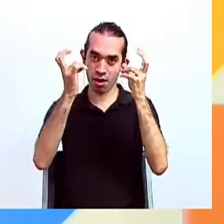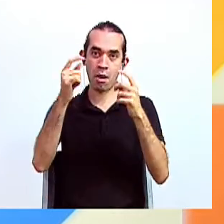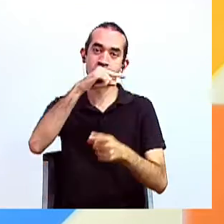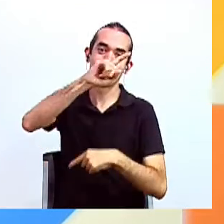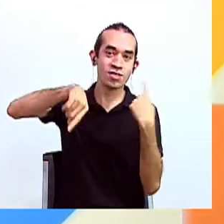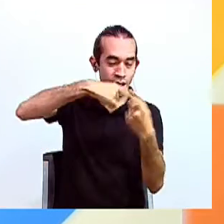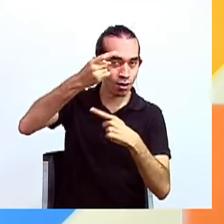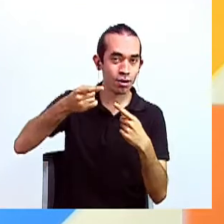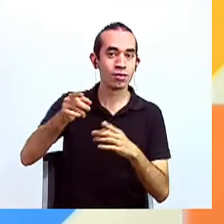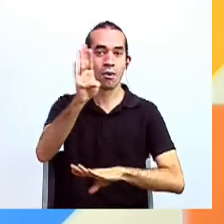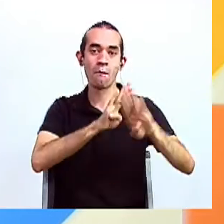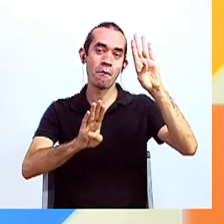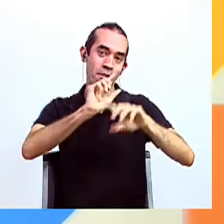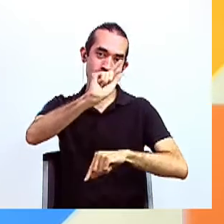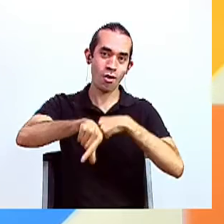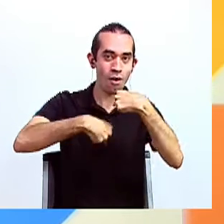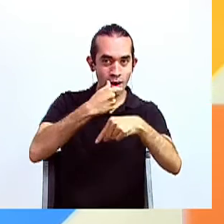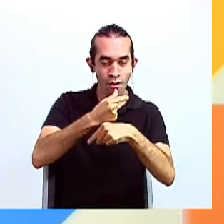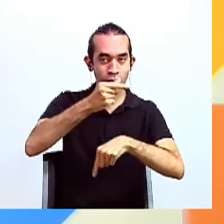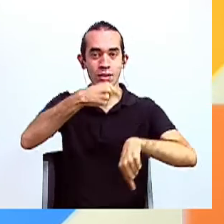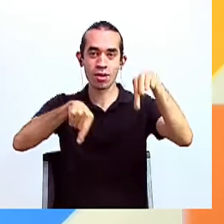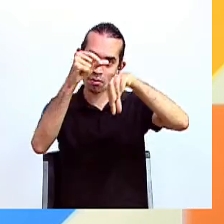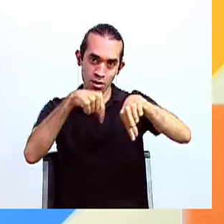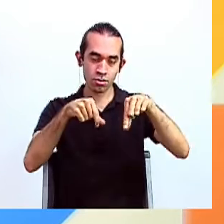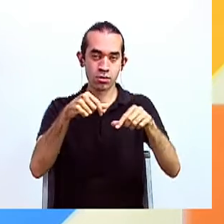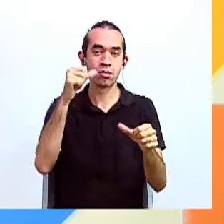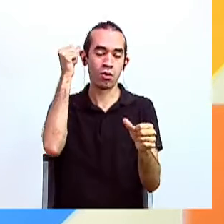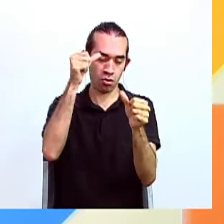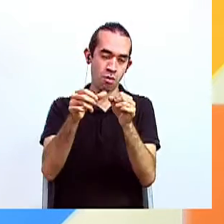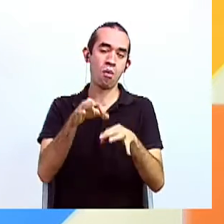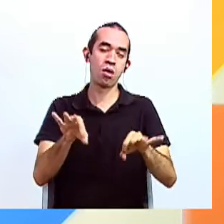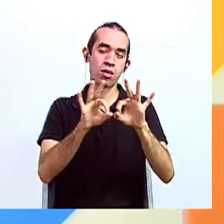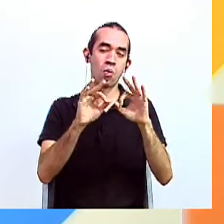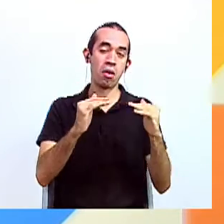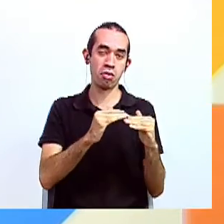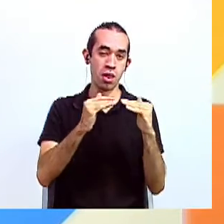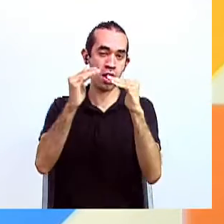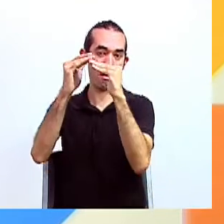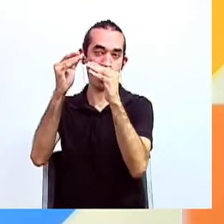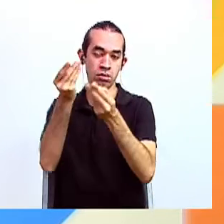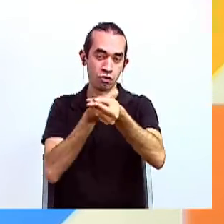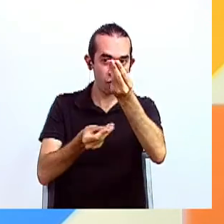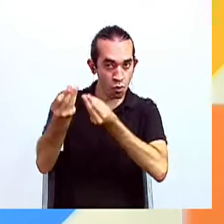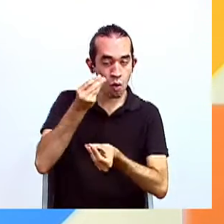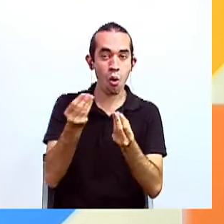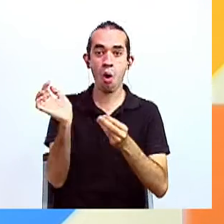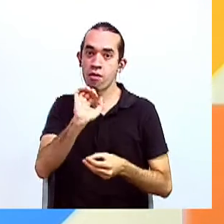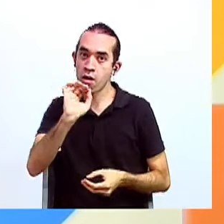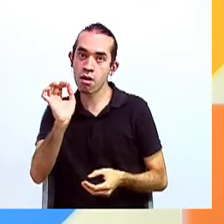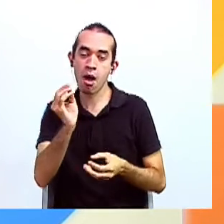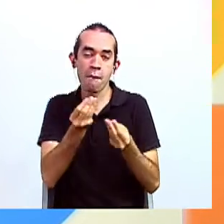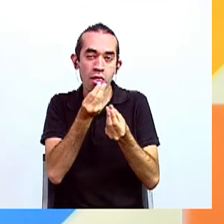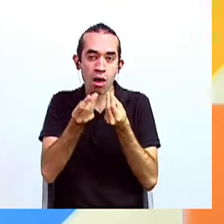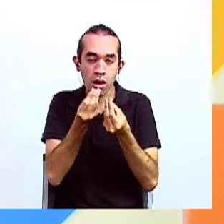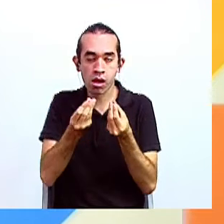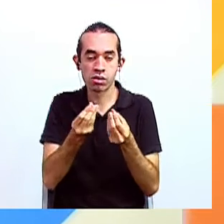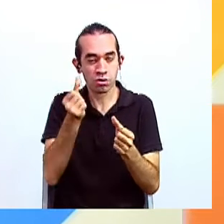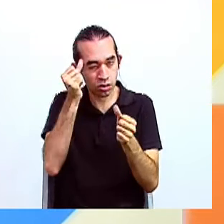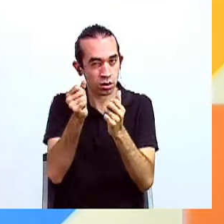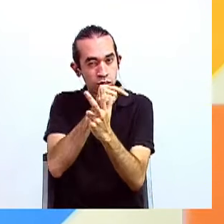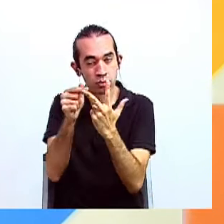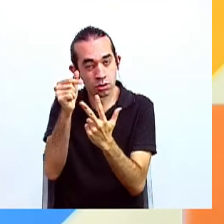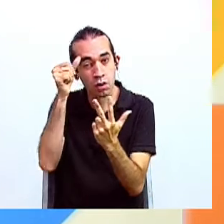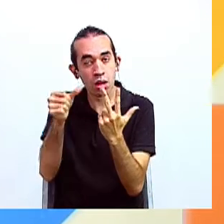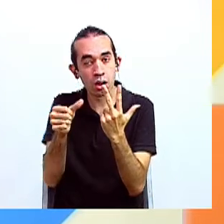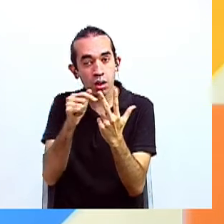es importante recordar los niveles tróficos. ¿Se acuerdan cuáles son? Eran 3.